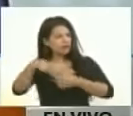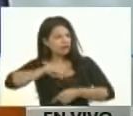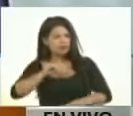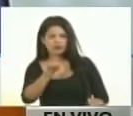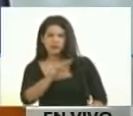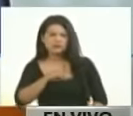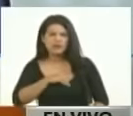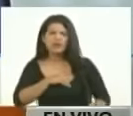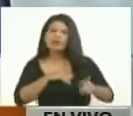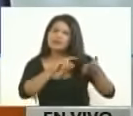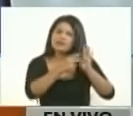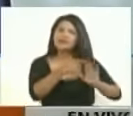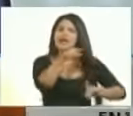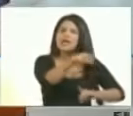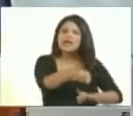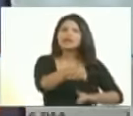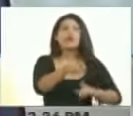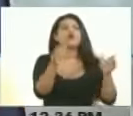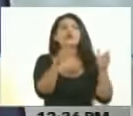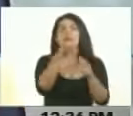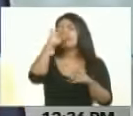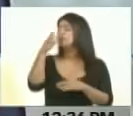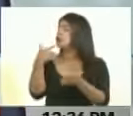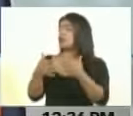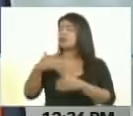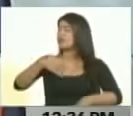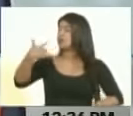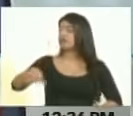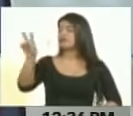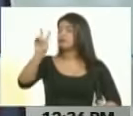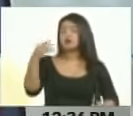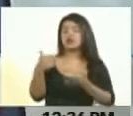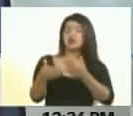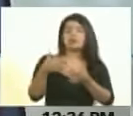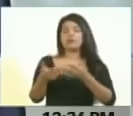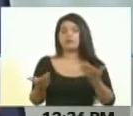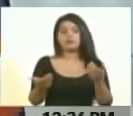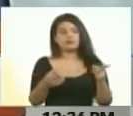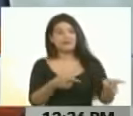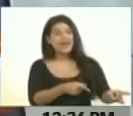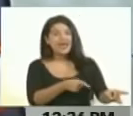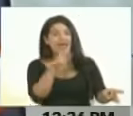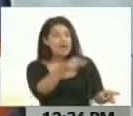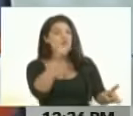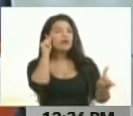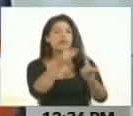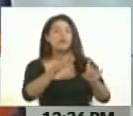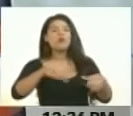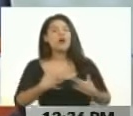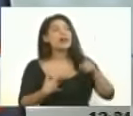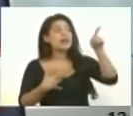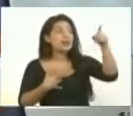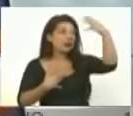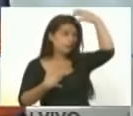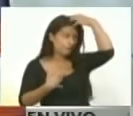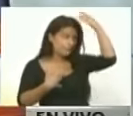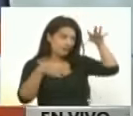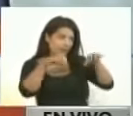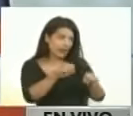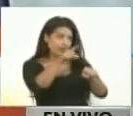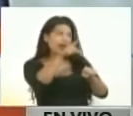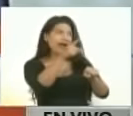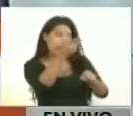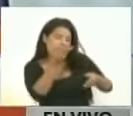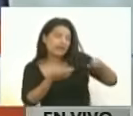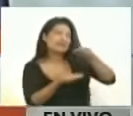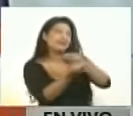clase vendepatria, que lo único que quieren es poner a Venezuela en las manos de sus amos imperiales para que dispongan de